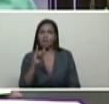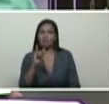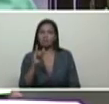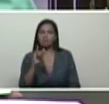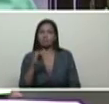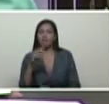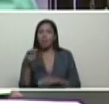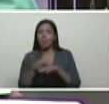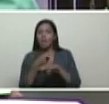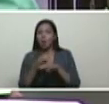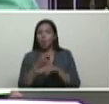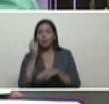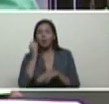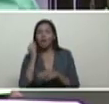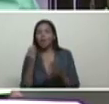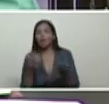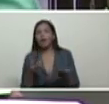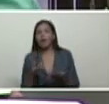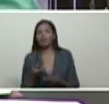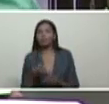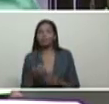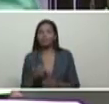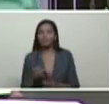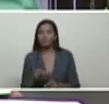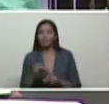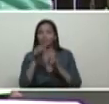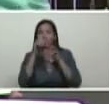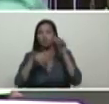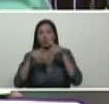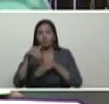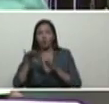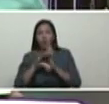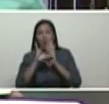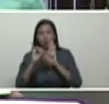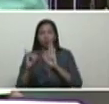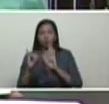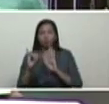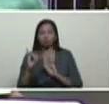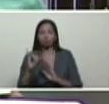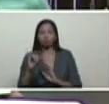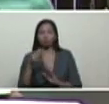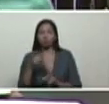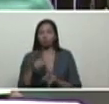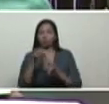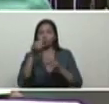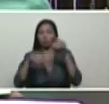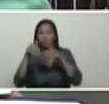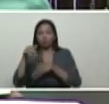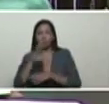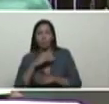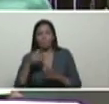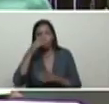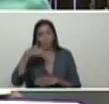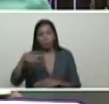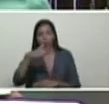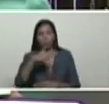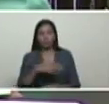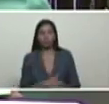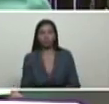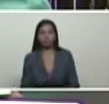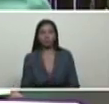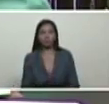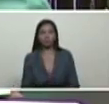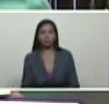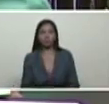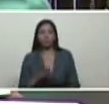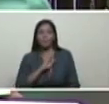almiranta en jefa, gobernadora legítima, constitucional, electa con votos del pueblo. Del